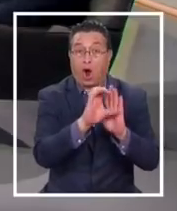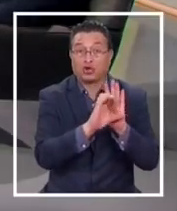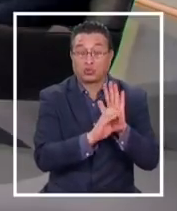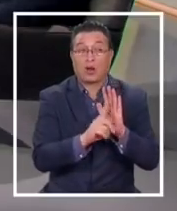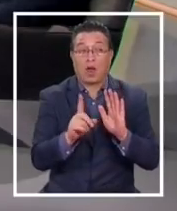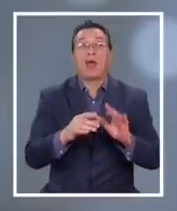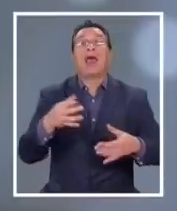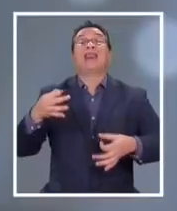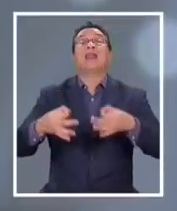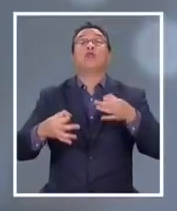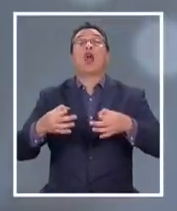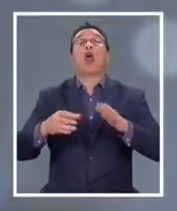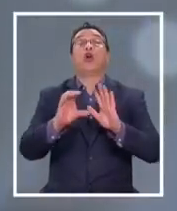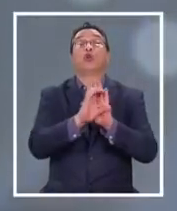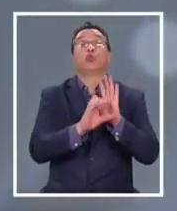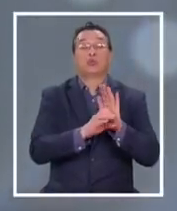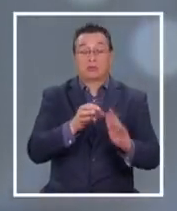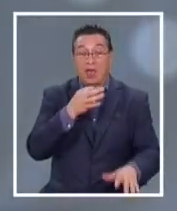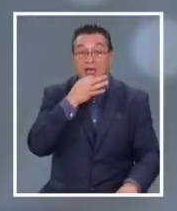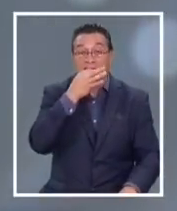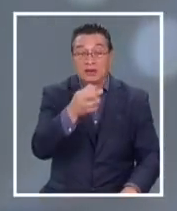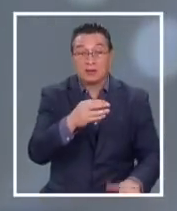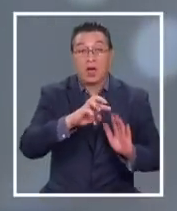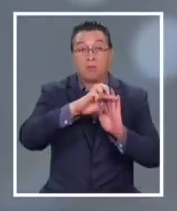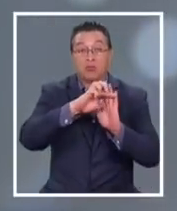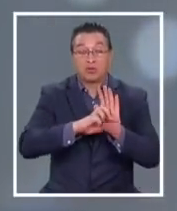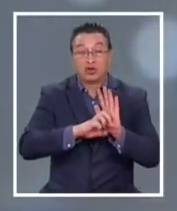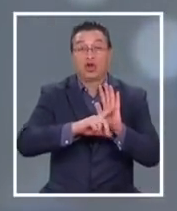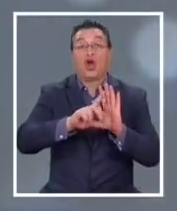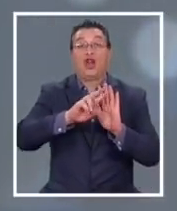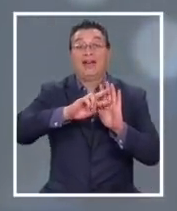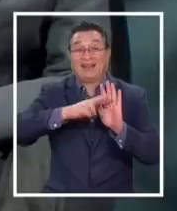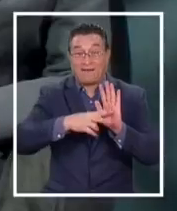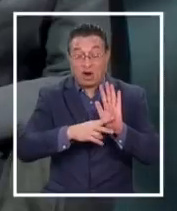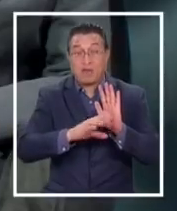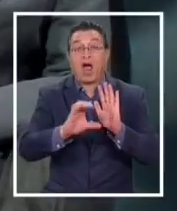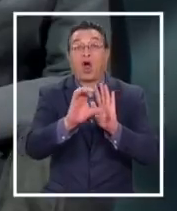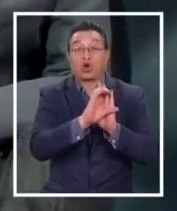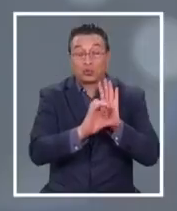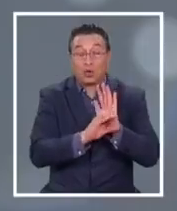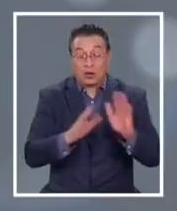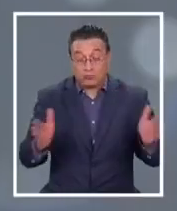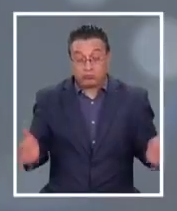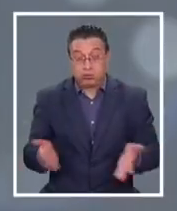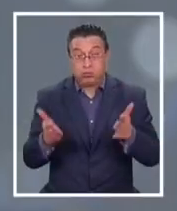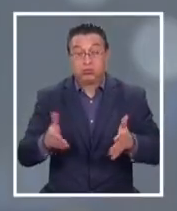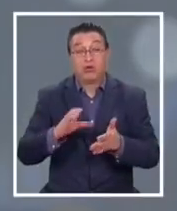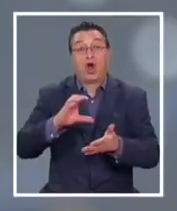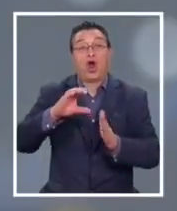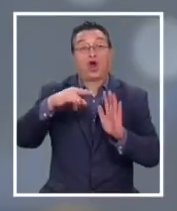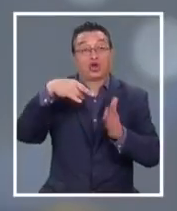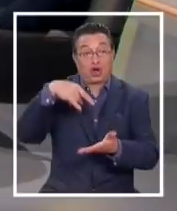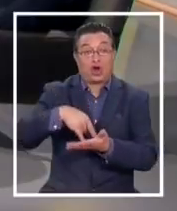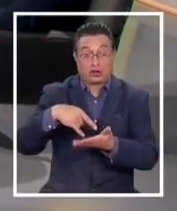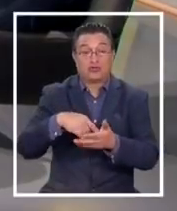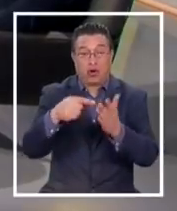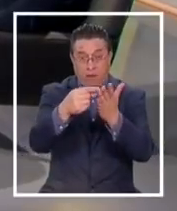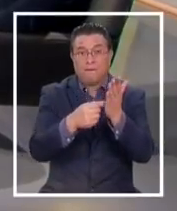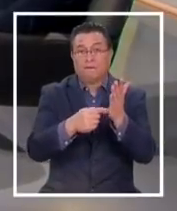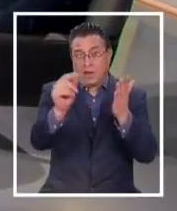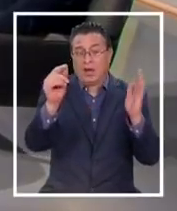Tribunal Constitucional acaba de decir que los proyectos de reforma constitucional promovidos por el Congreso son válidos.